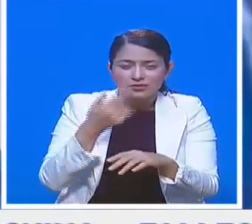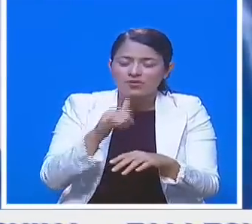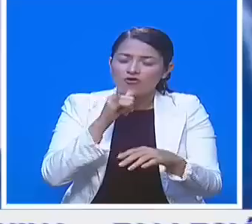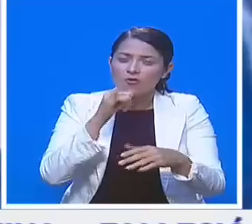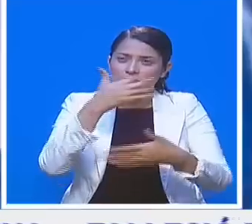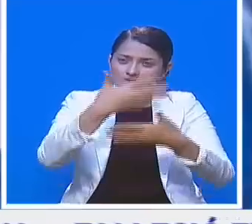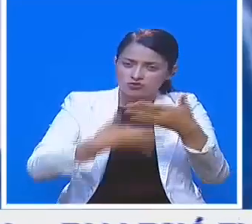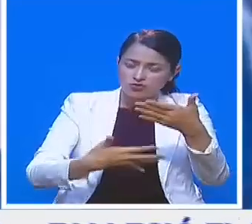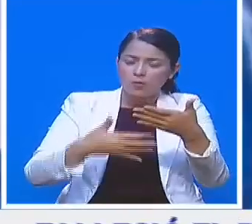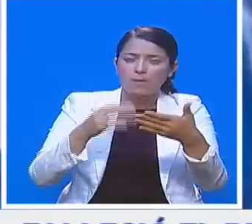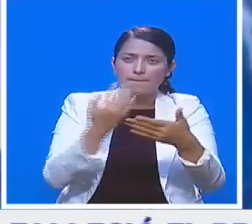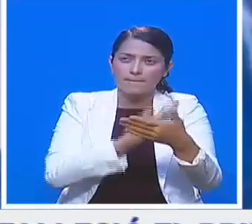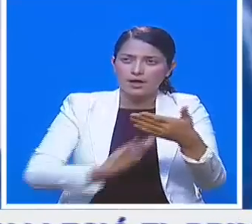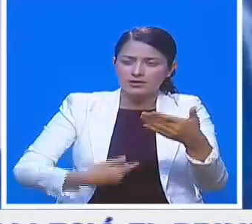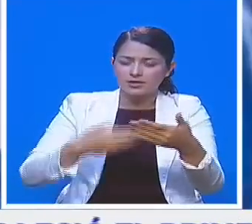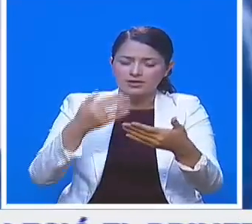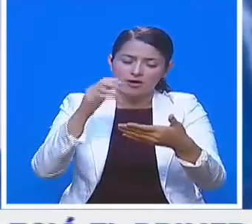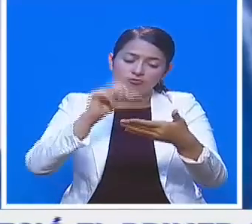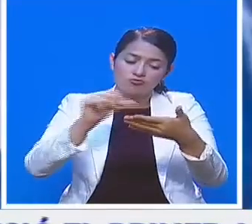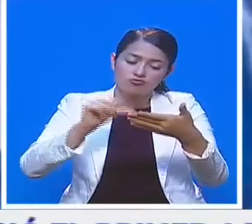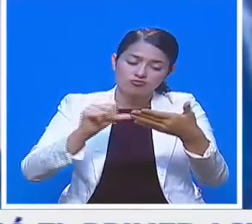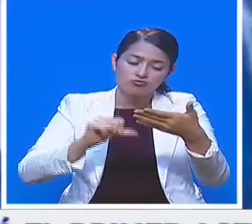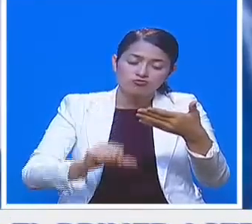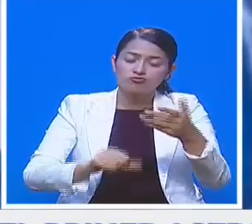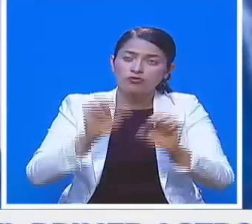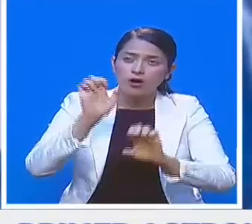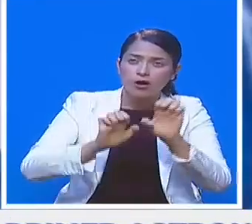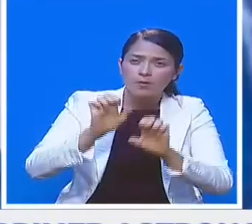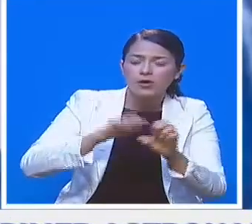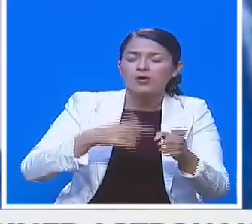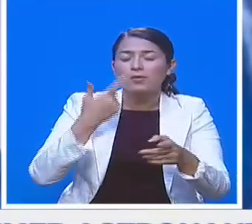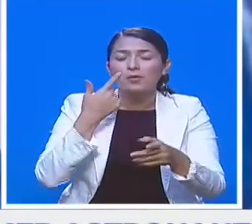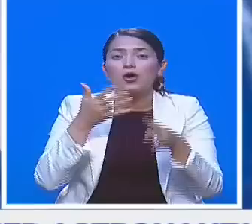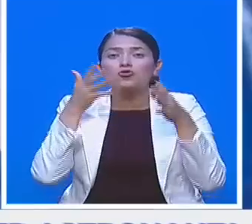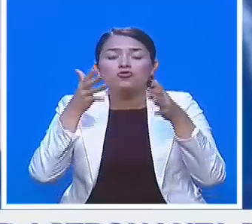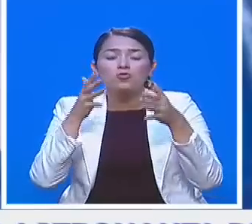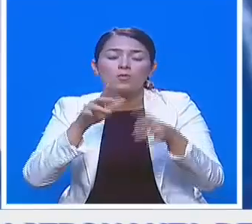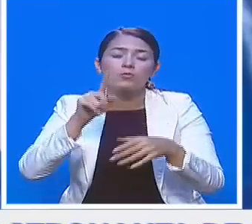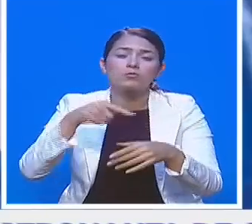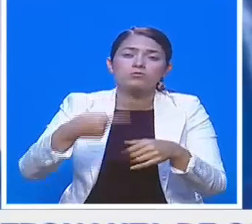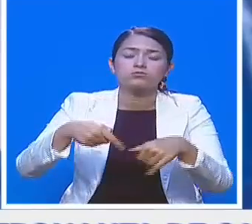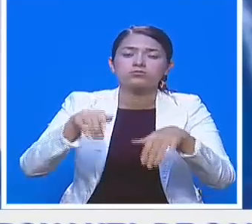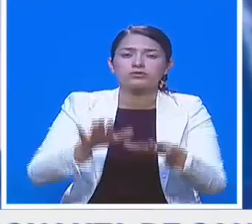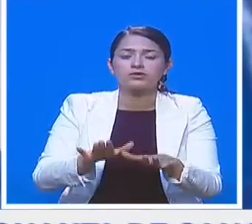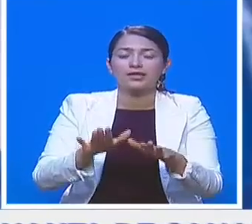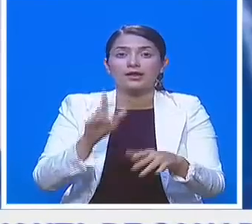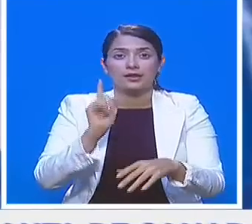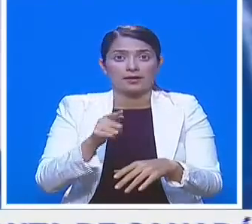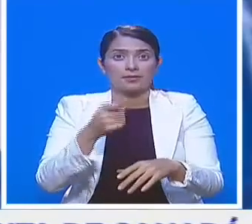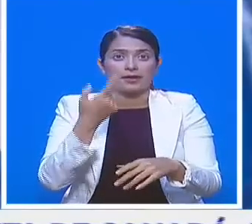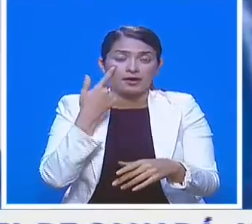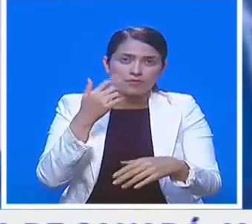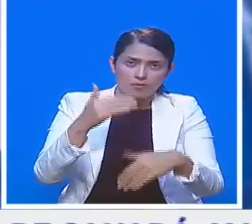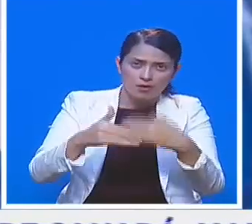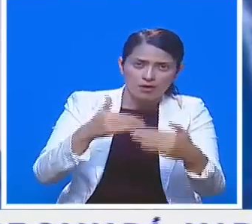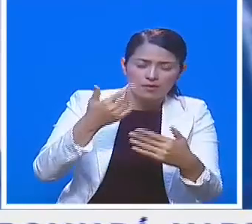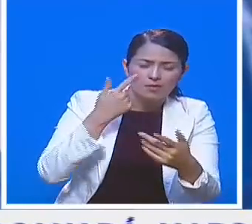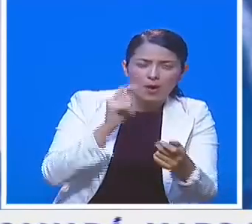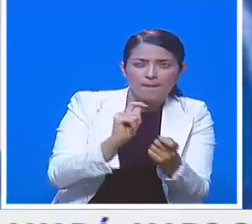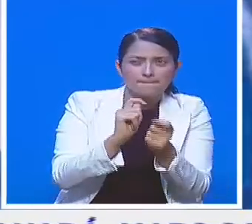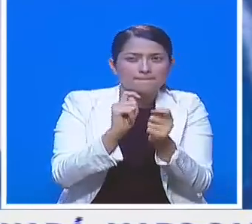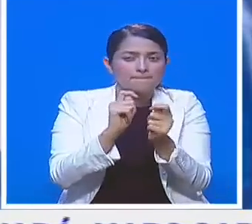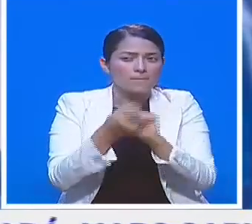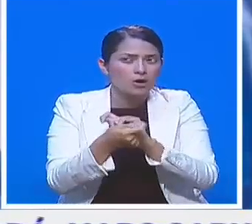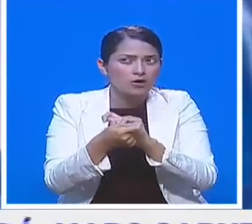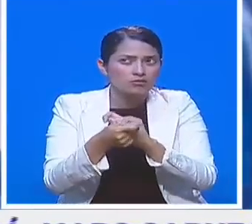Trump describiendo su evaluación y recomendando si alguna suspensión y limitación impuesta debe continuar, terminar, modificarse